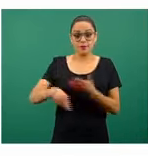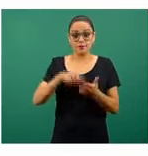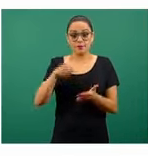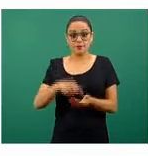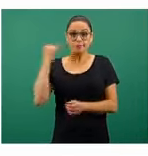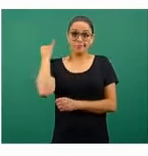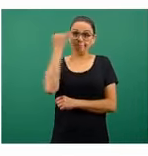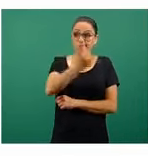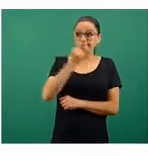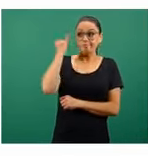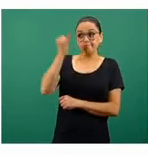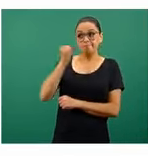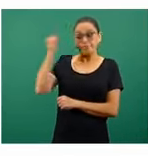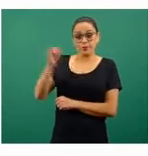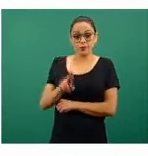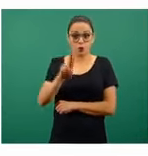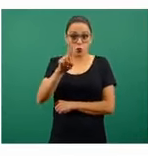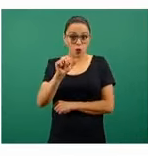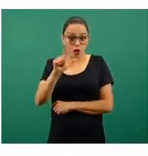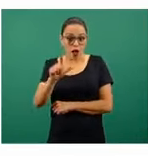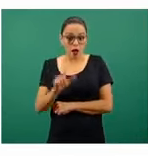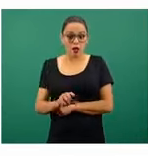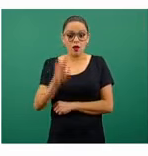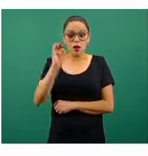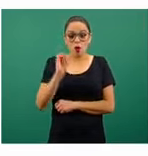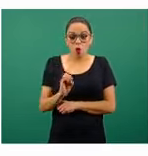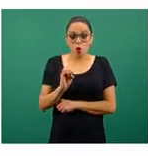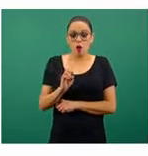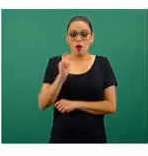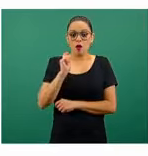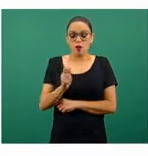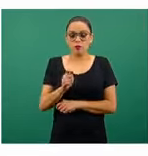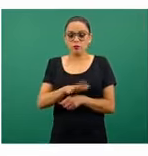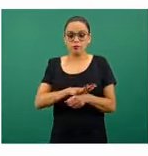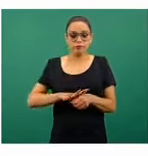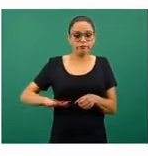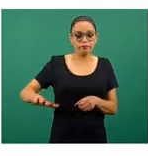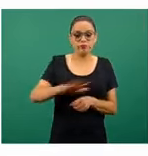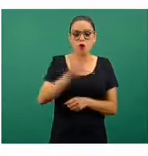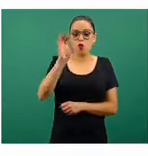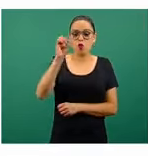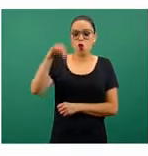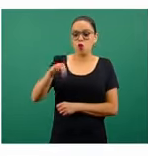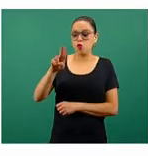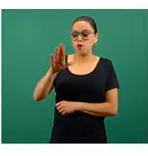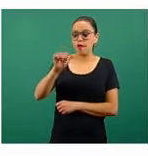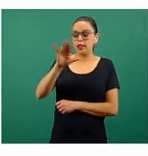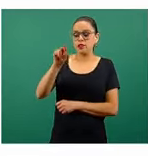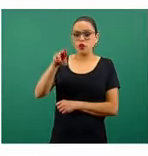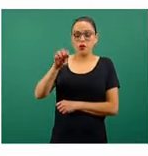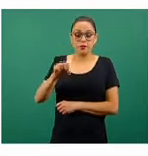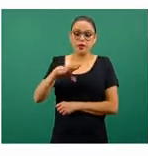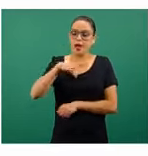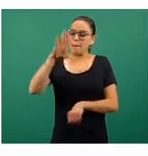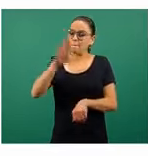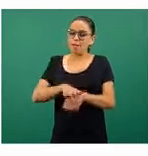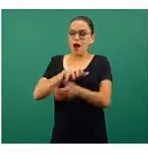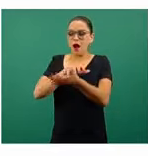la zona de conurbana, ¿sí?, son las que concentran o desarrollan mayor